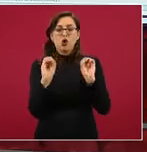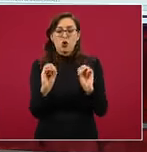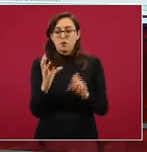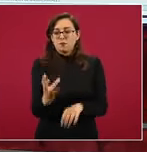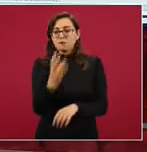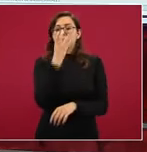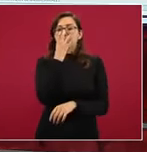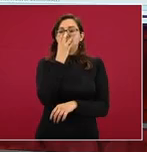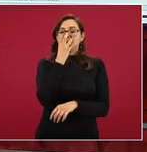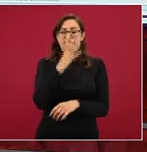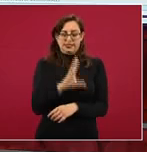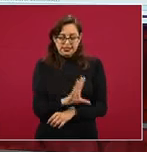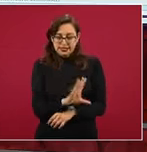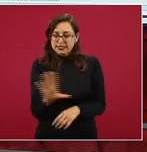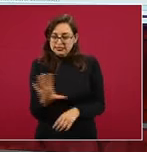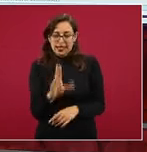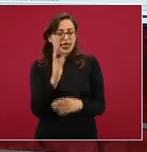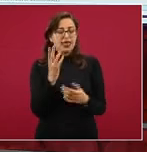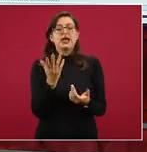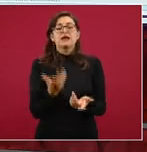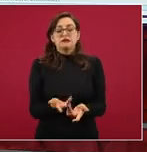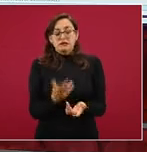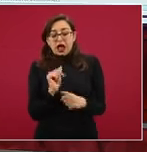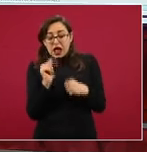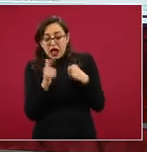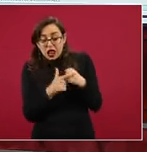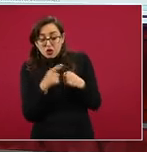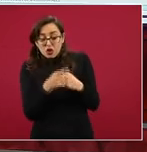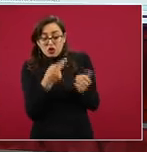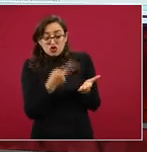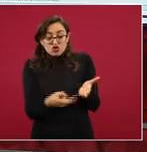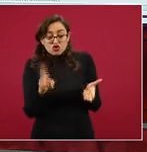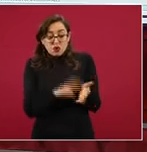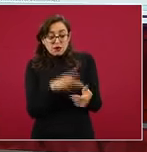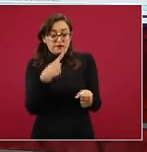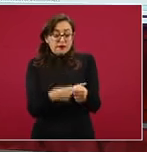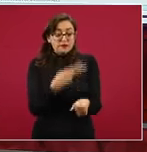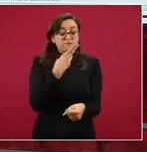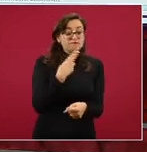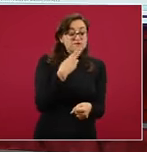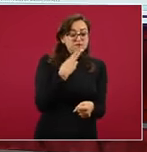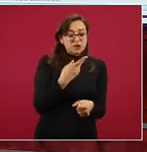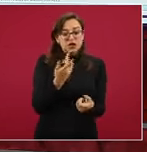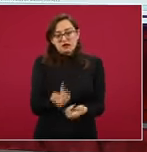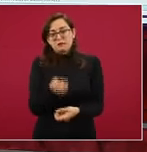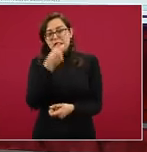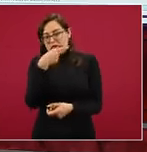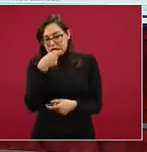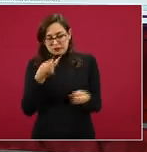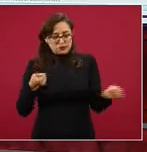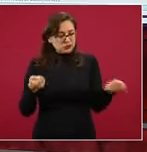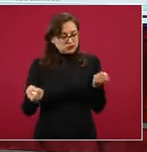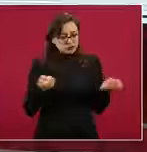con mascarilla, y revisando que si tienen alguna comorbilidad como la diabetes tengan bien controlada su enfermedad para